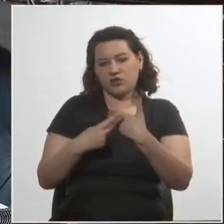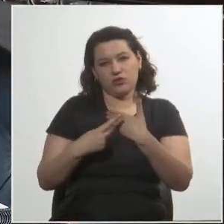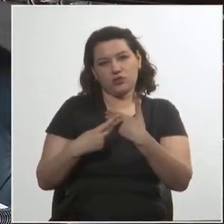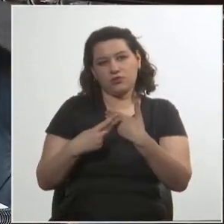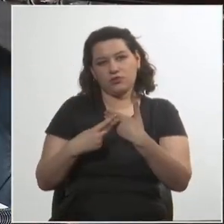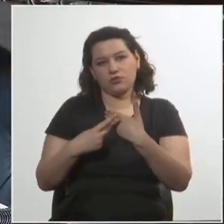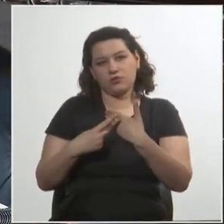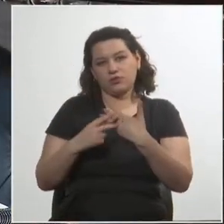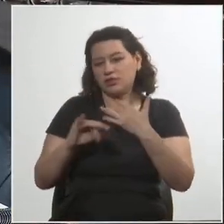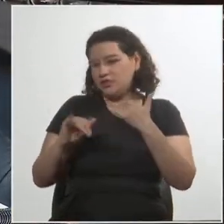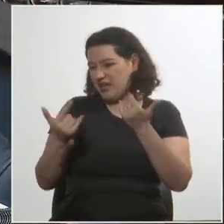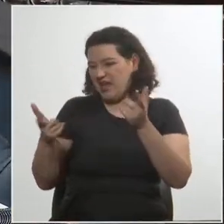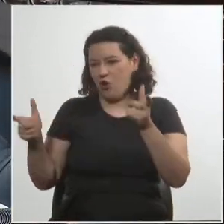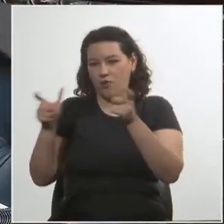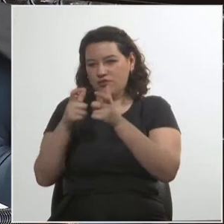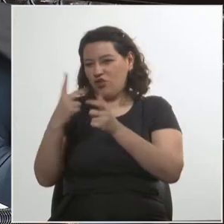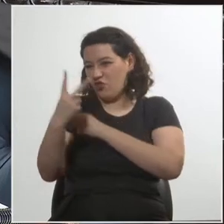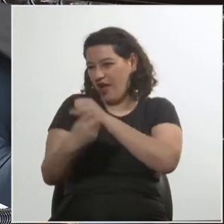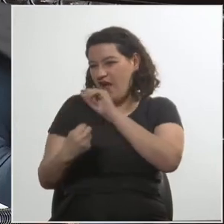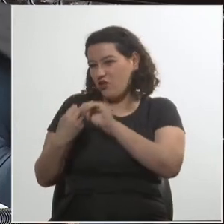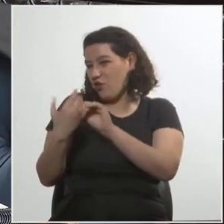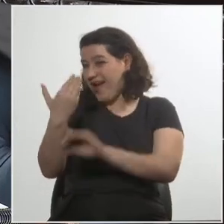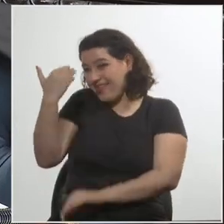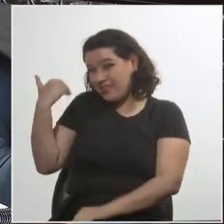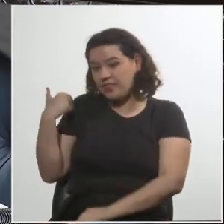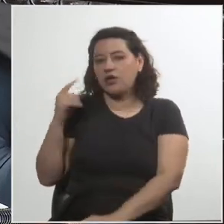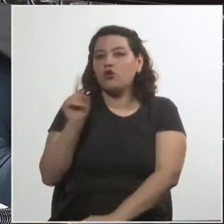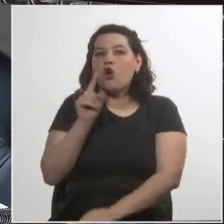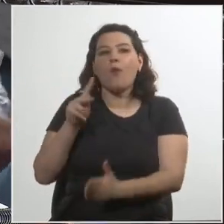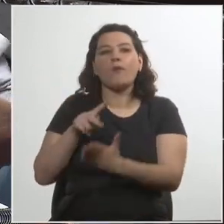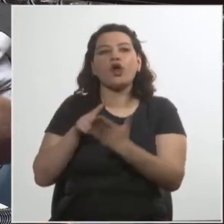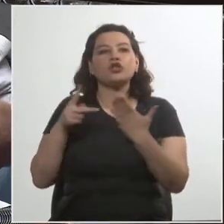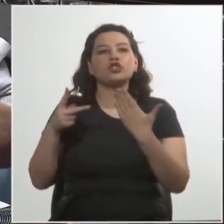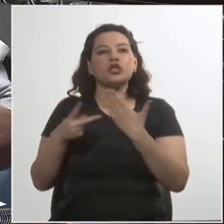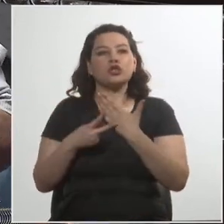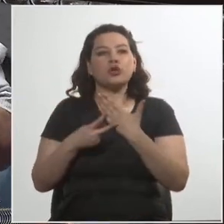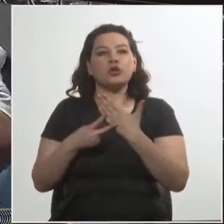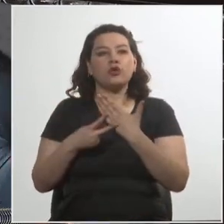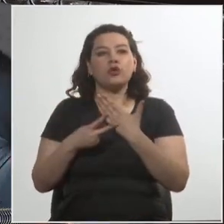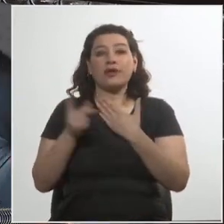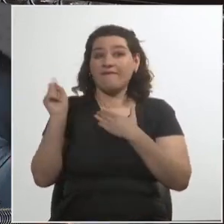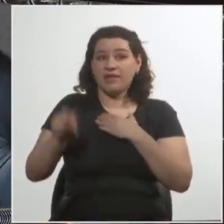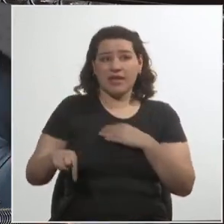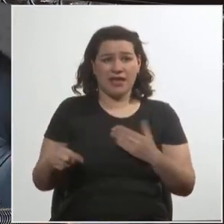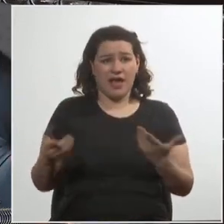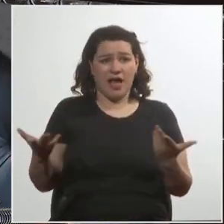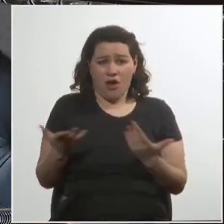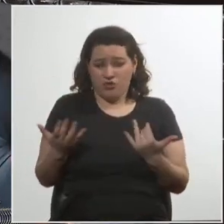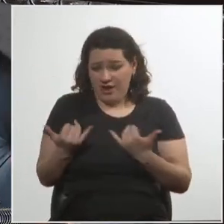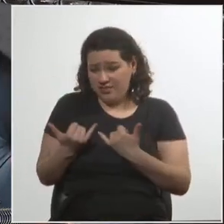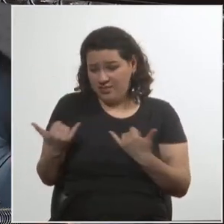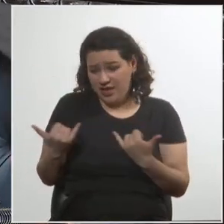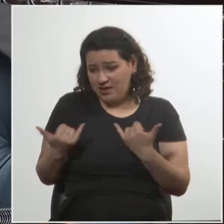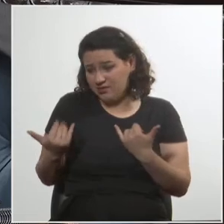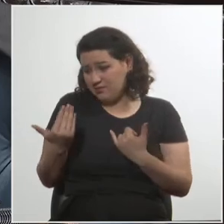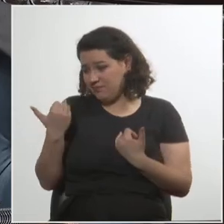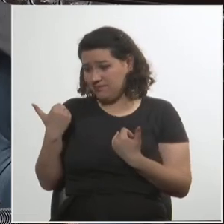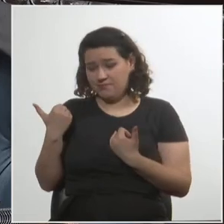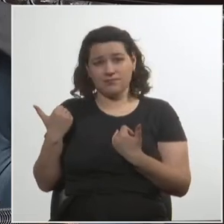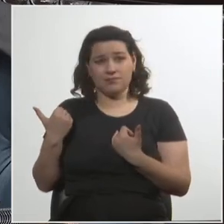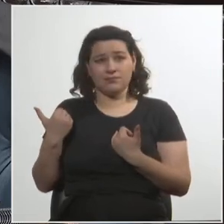que ya estaba en Comisión hace dos años sino el proyecto que apareció ahora en estos días